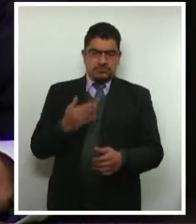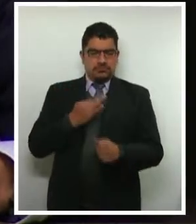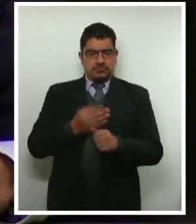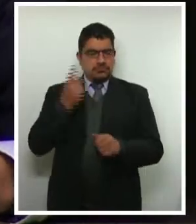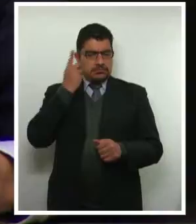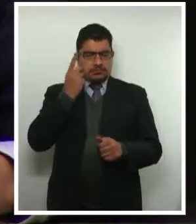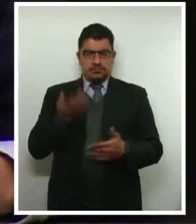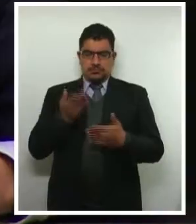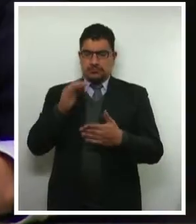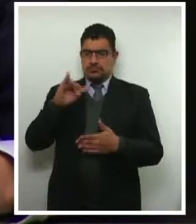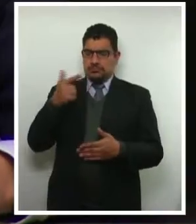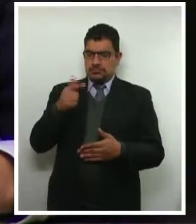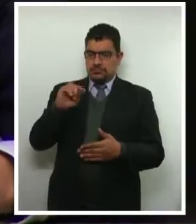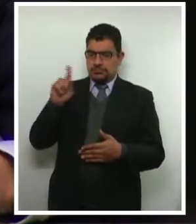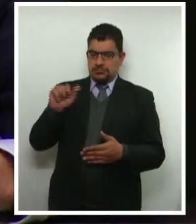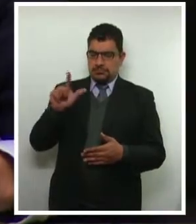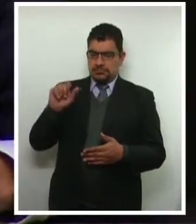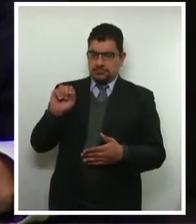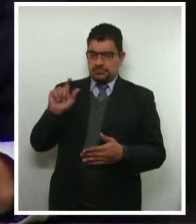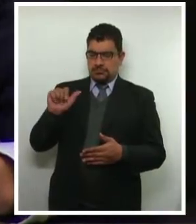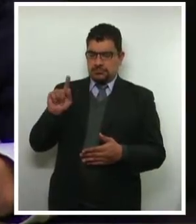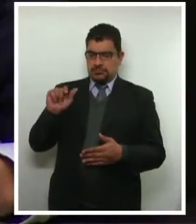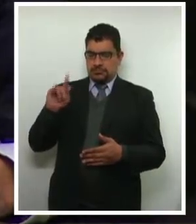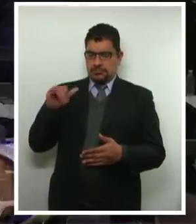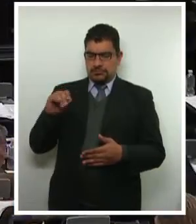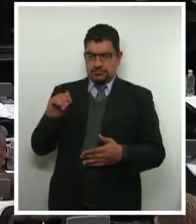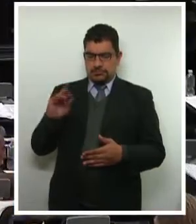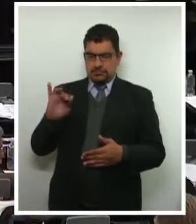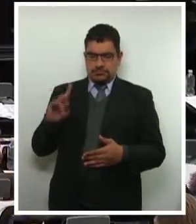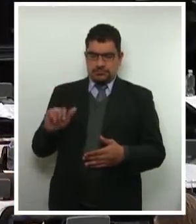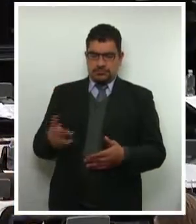Diputado Gonzalo Altamirano Dimas.